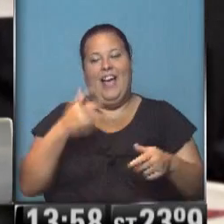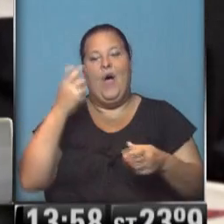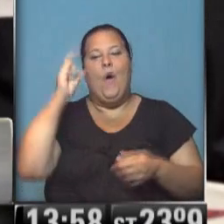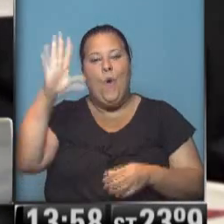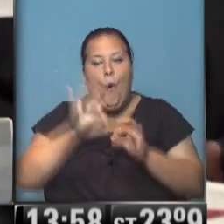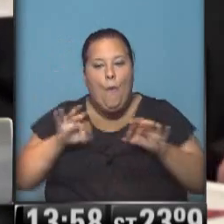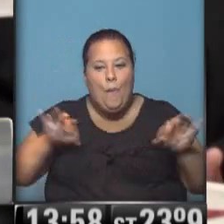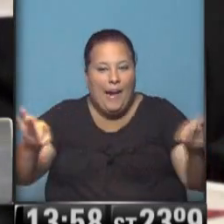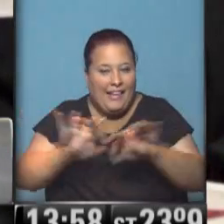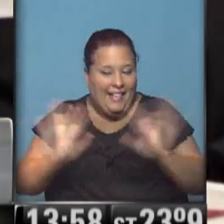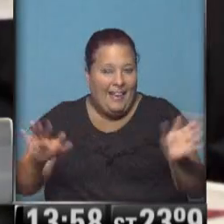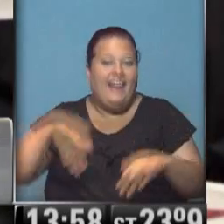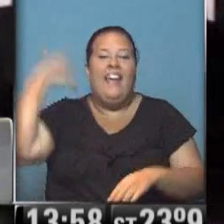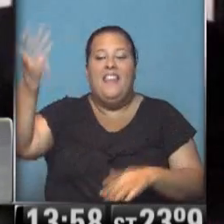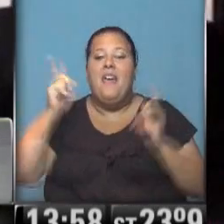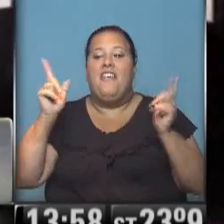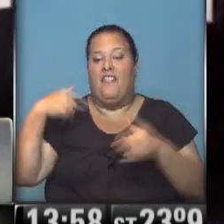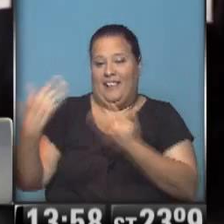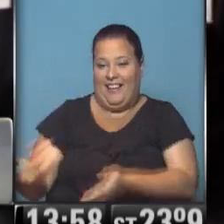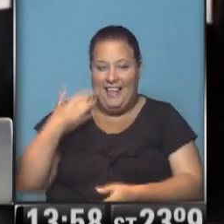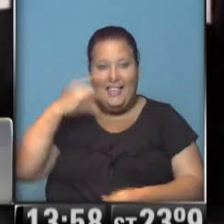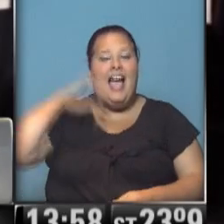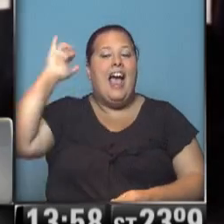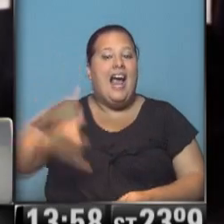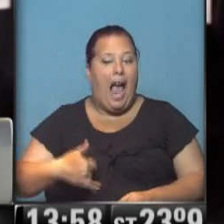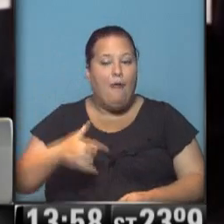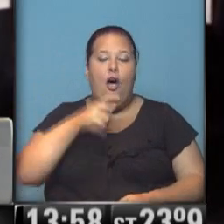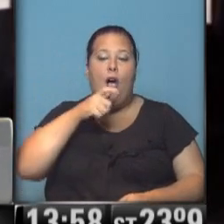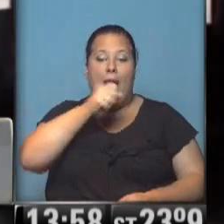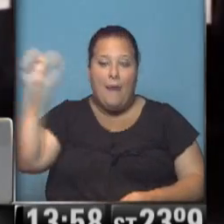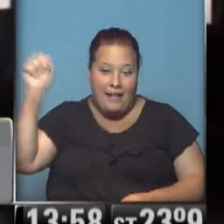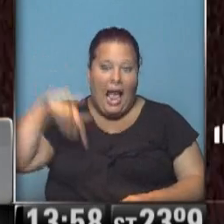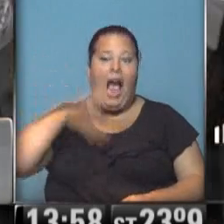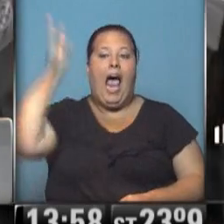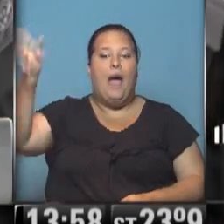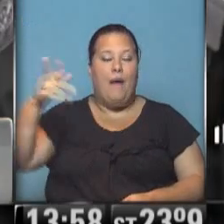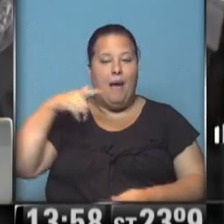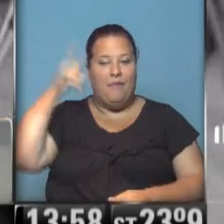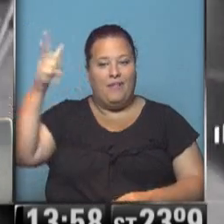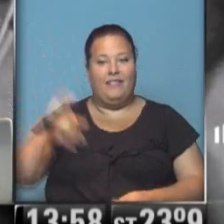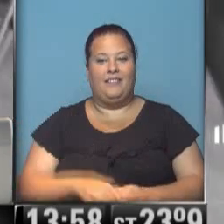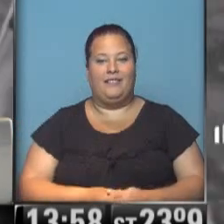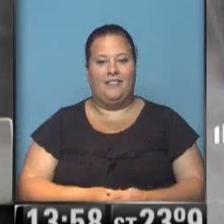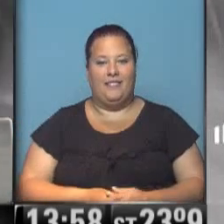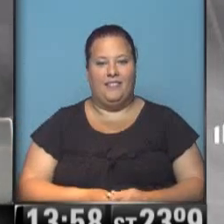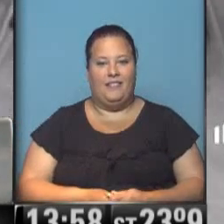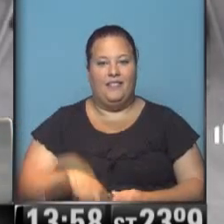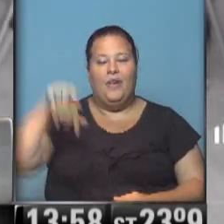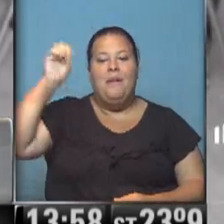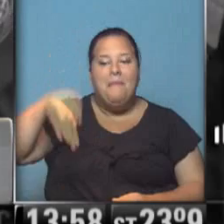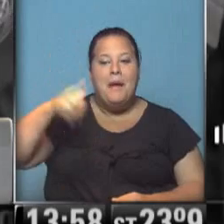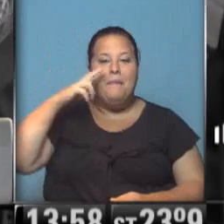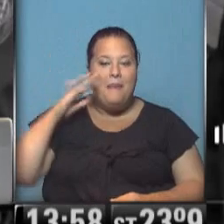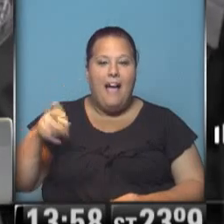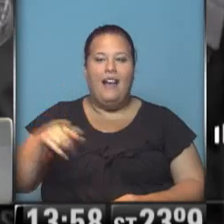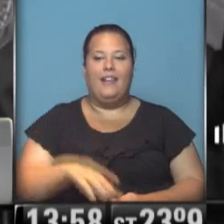pagar el metro cuadrado, así después lo va a disfrutar él. Nosotros salimos campeón de la Libertadores, ahora vamos a ir a Marruecos. Mira, acá justo llegó Mario.